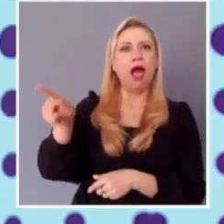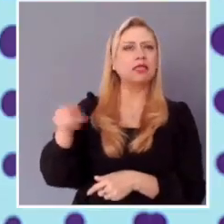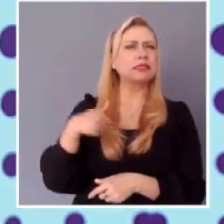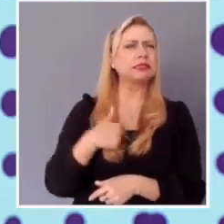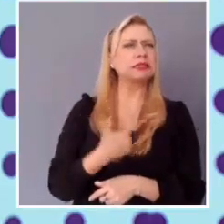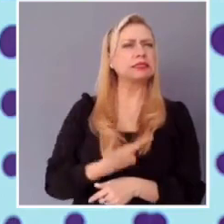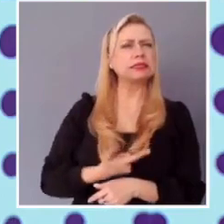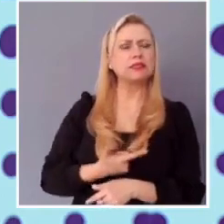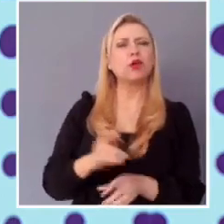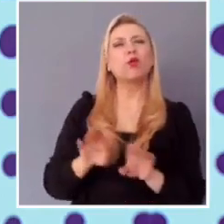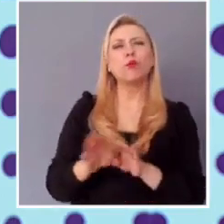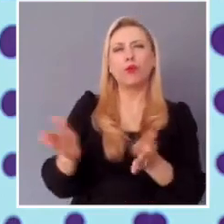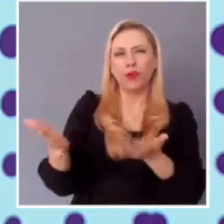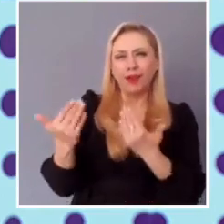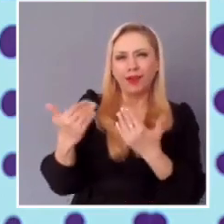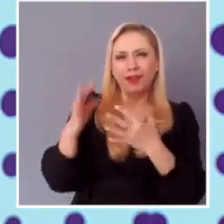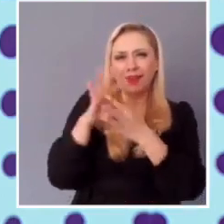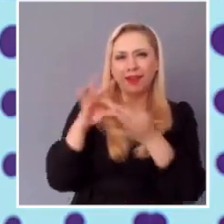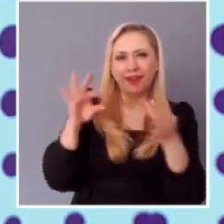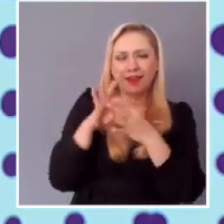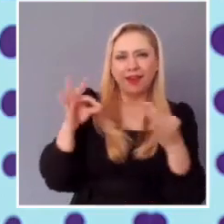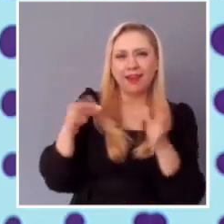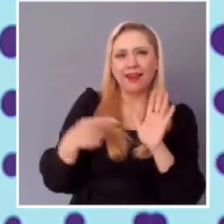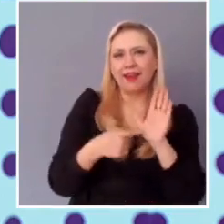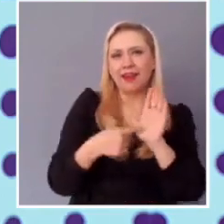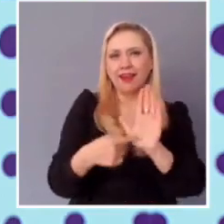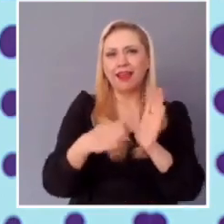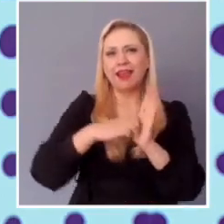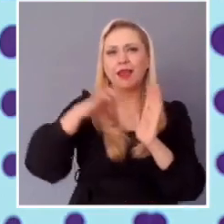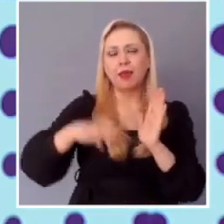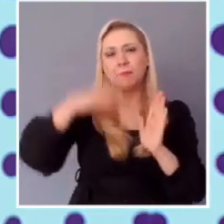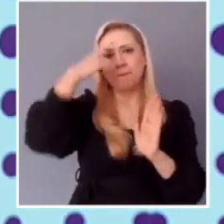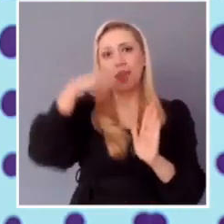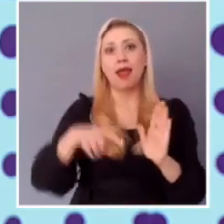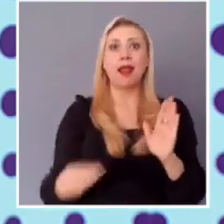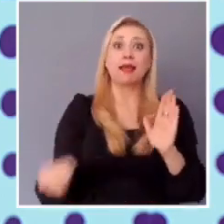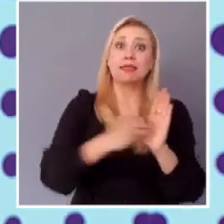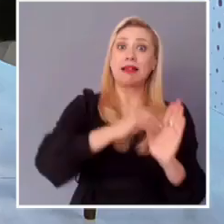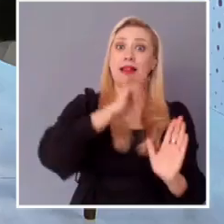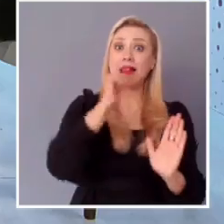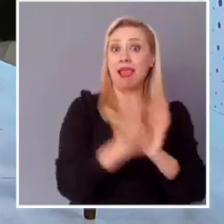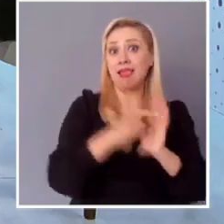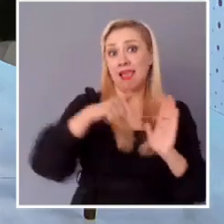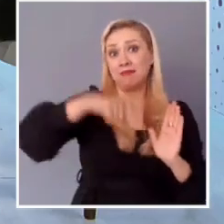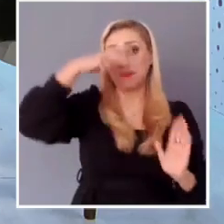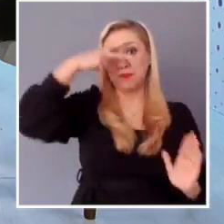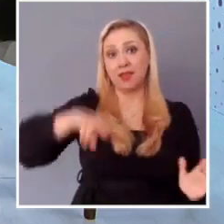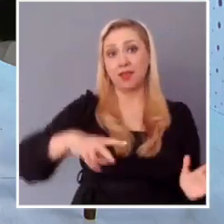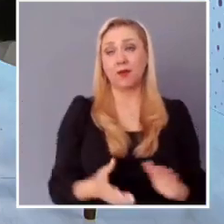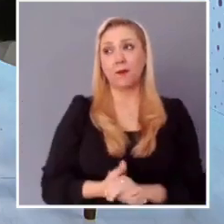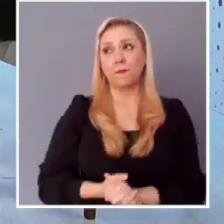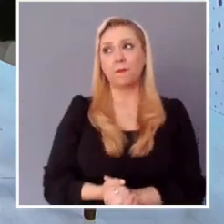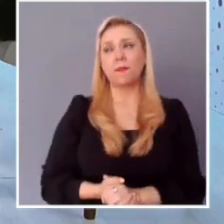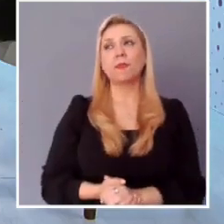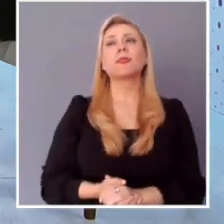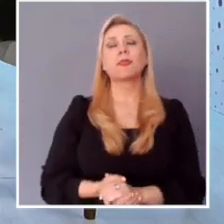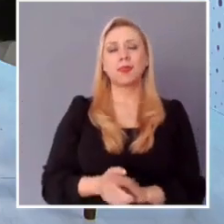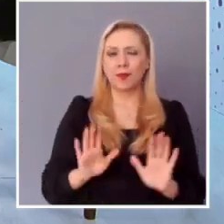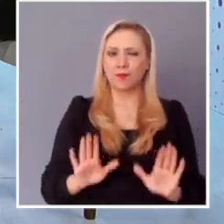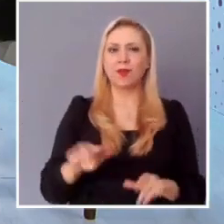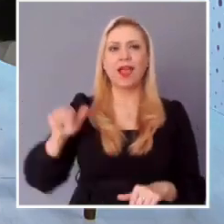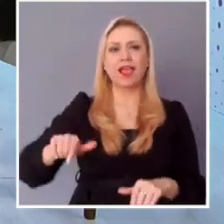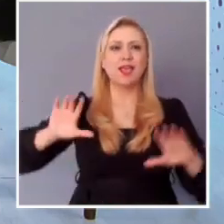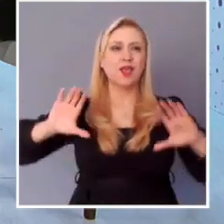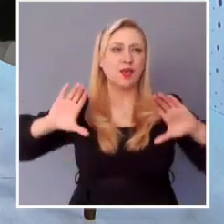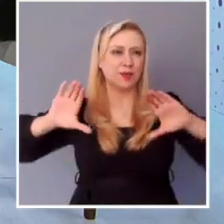para, digamos, enfrentar los retos en la implementación de la ley que estamos mencionando? Ujú. Bueno, Achicopaladas es una colectiva de